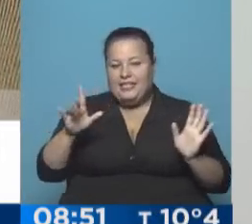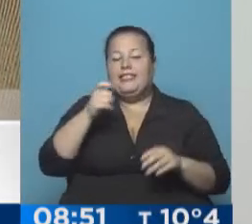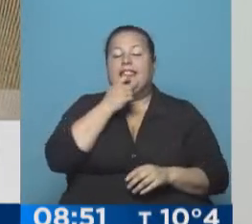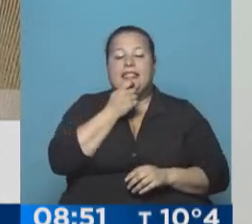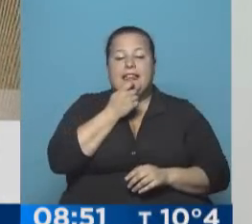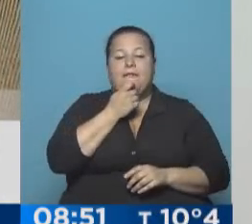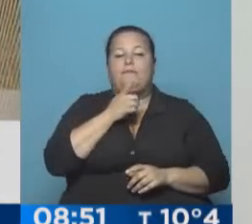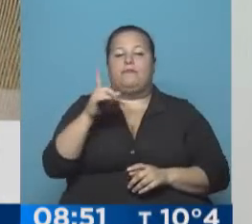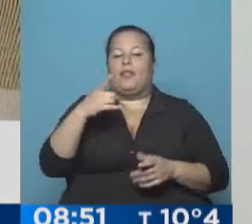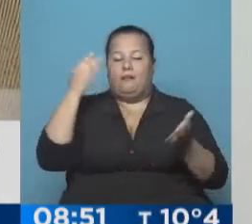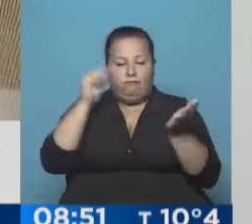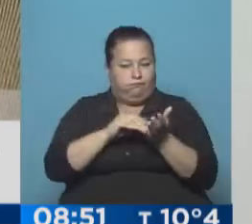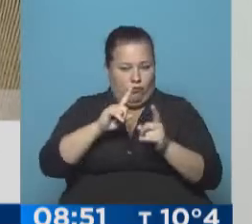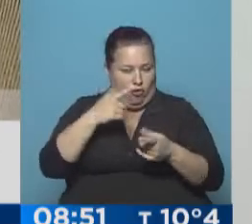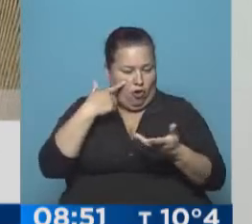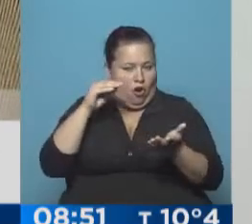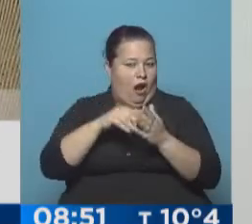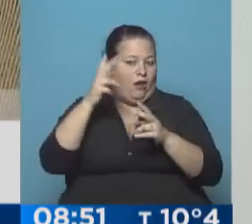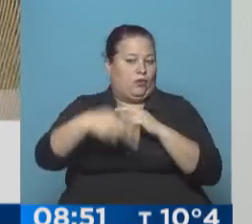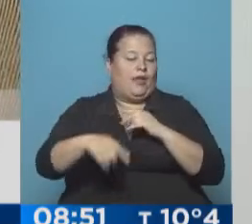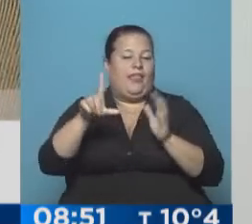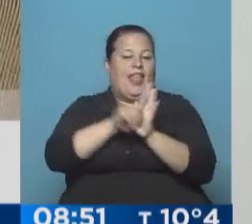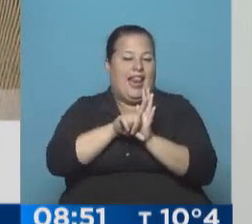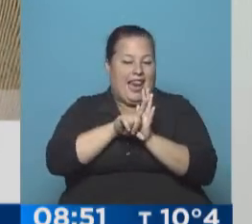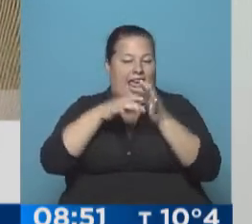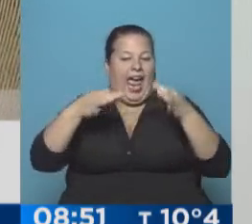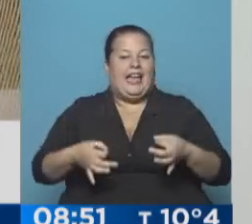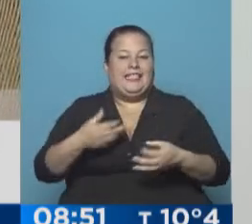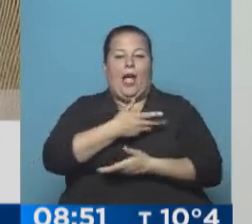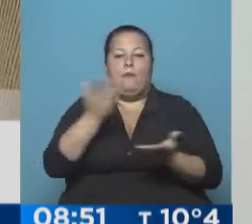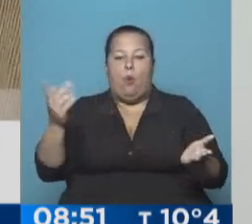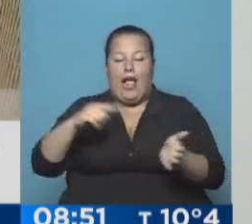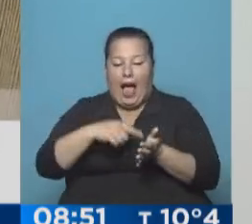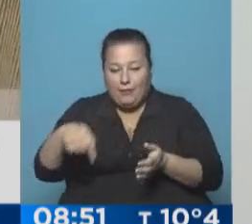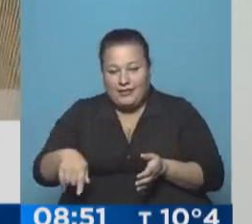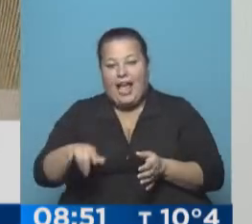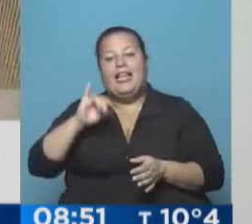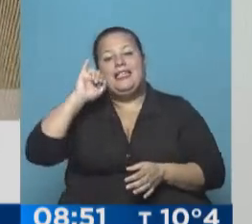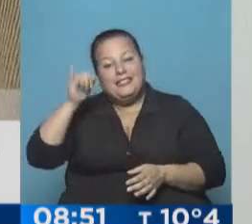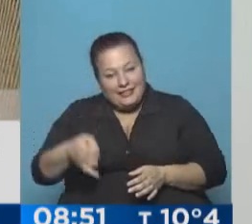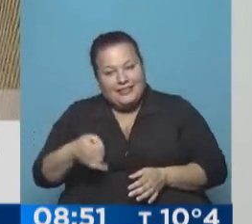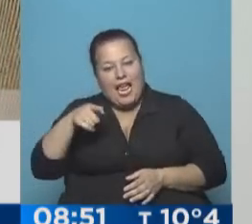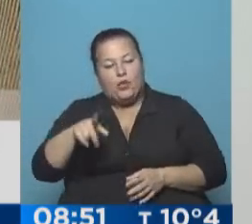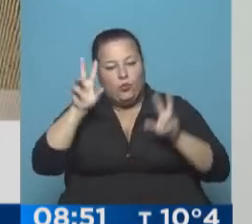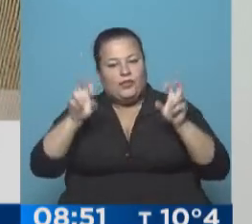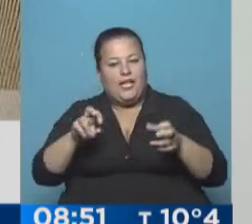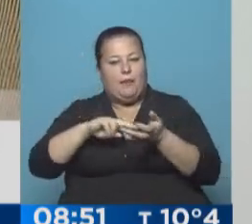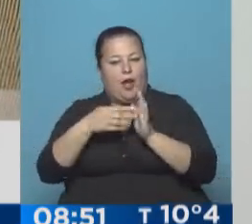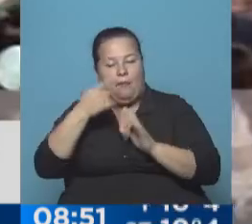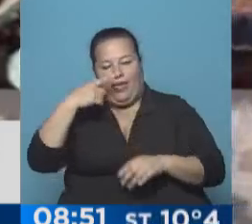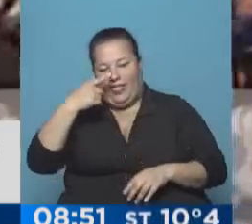bien no están expresamente proscritos por la ley de ética pública de ciudad de Buenos Aires ciertamente sí se trata de un caso de conflicto de